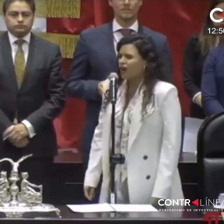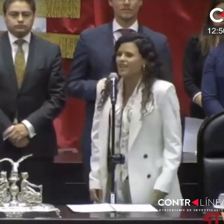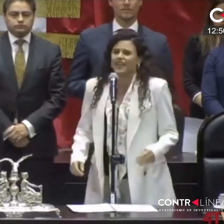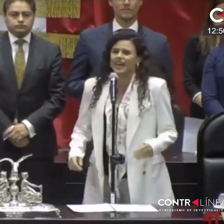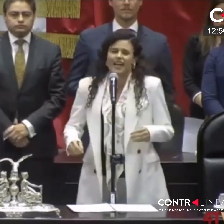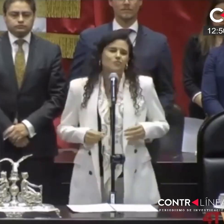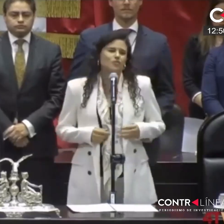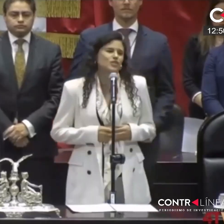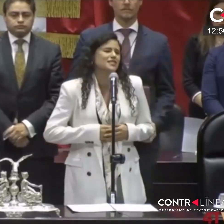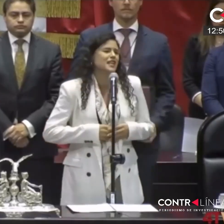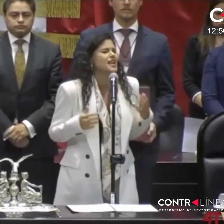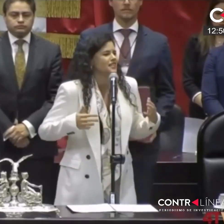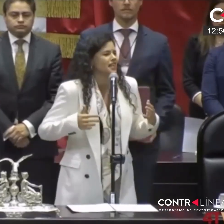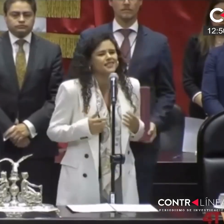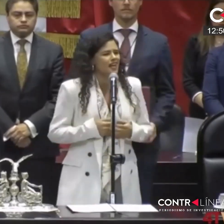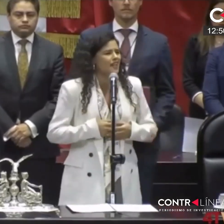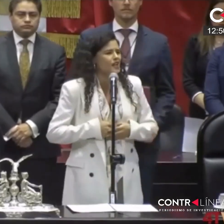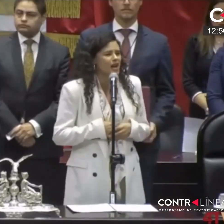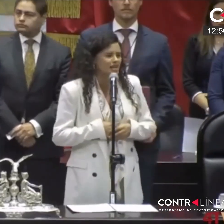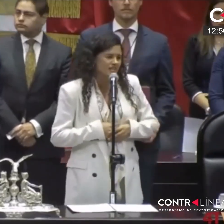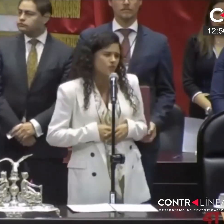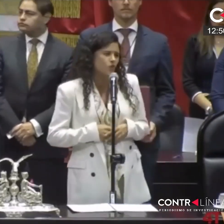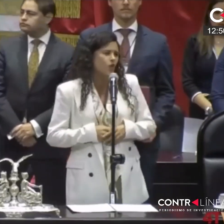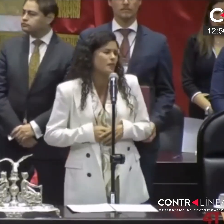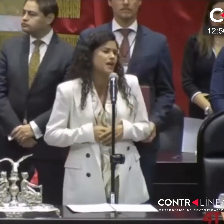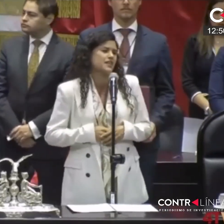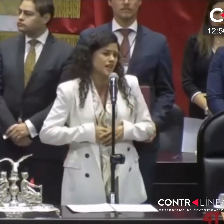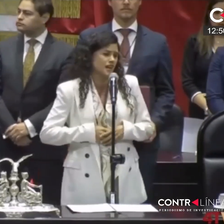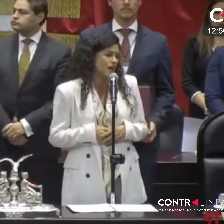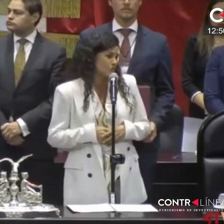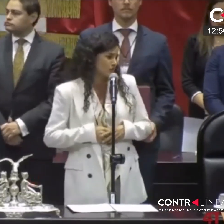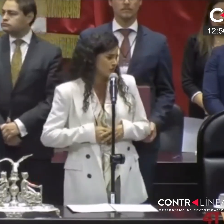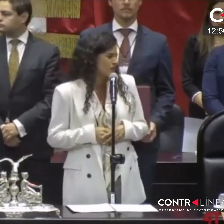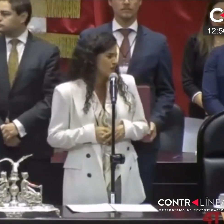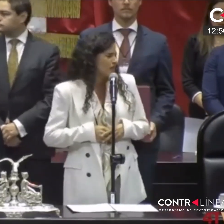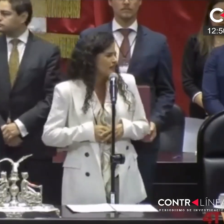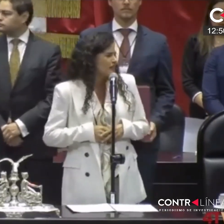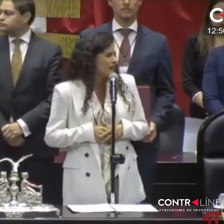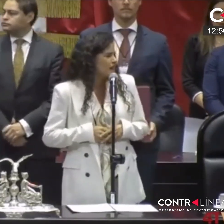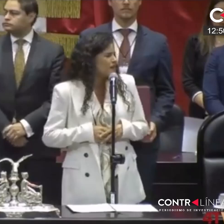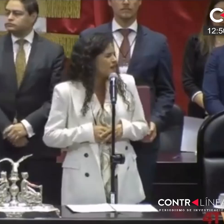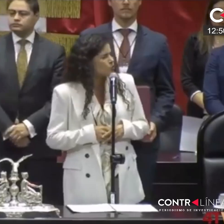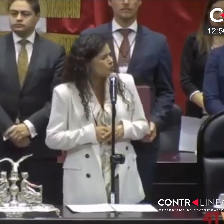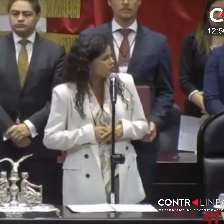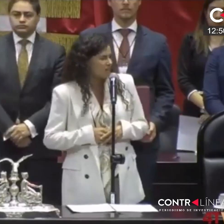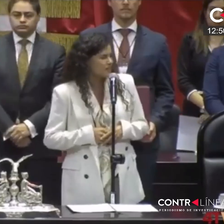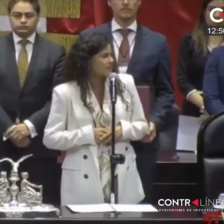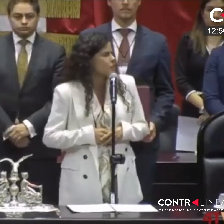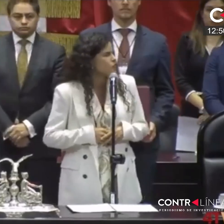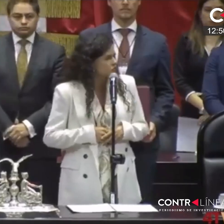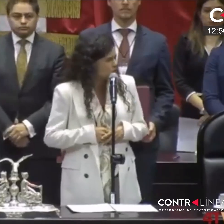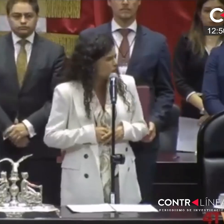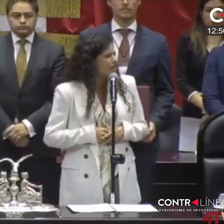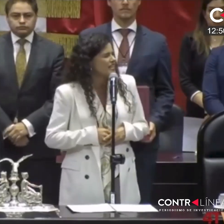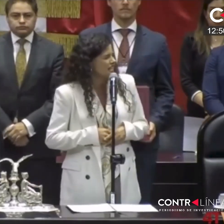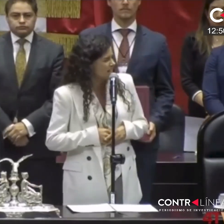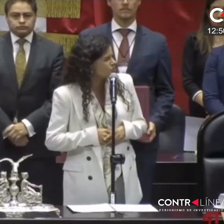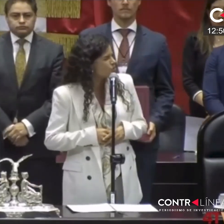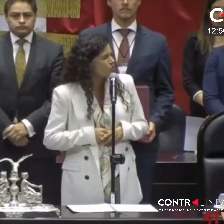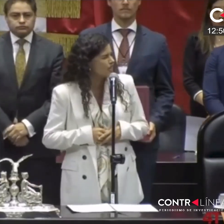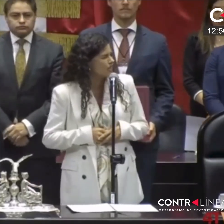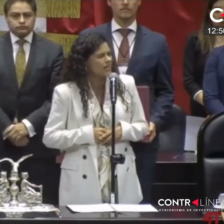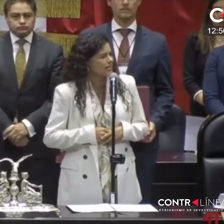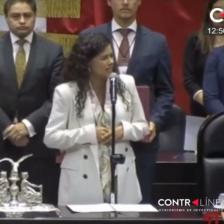documento que hoy entregamos está la esencia del humanismo mexicano, de la más justa distribución